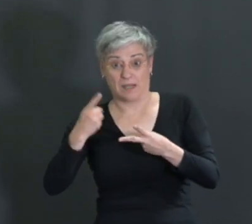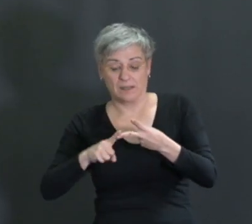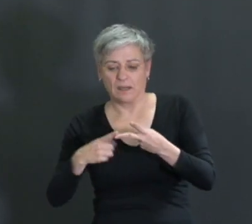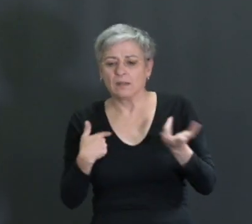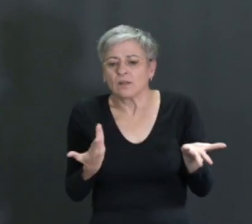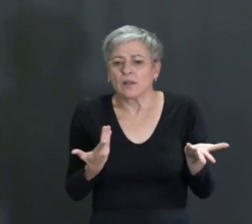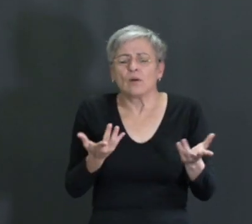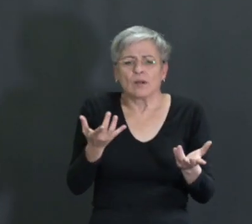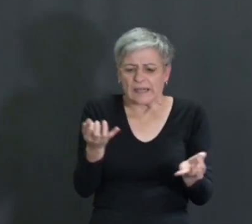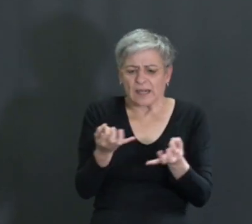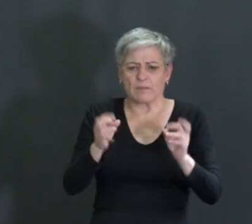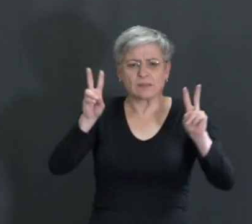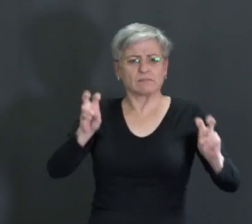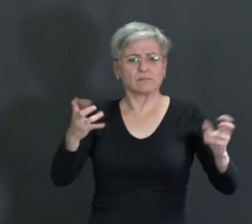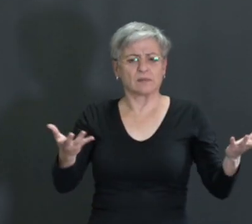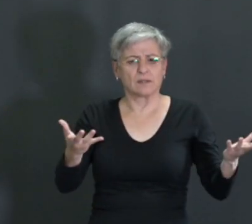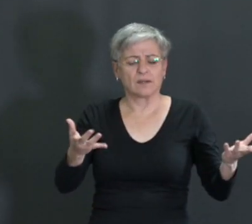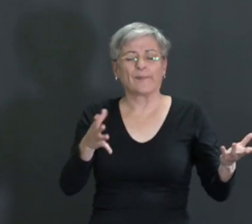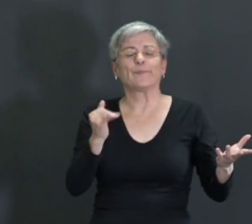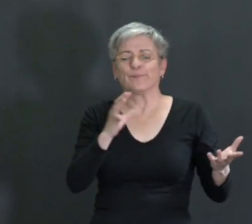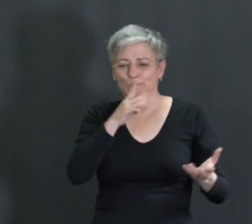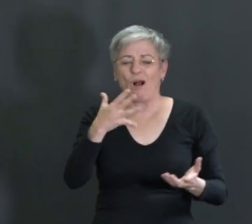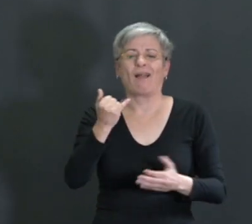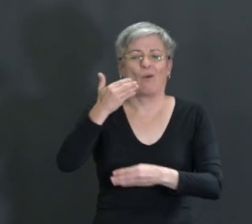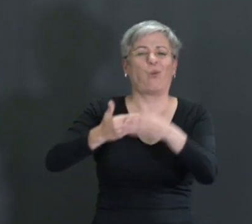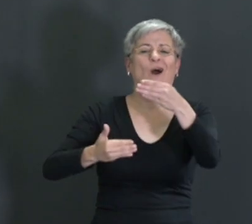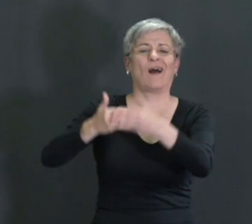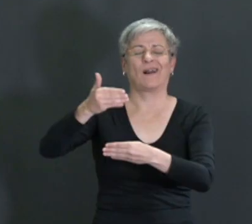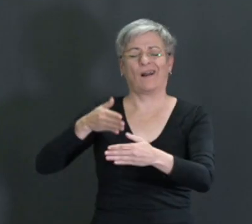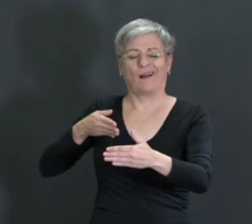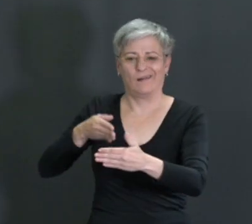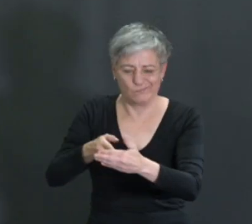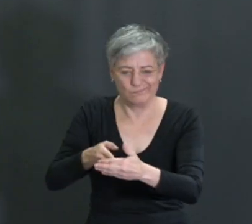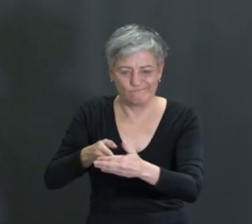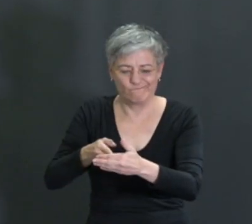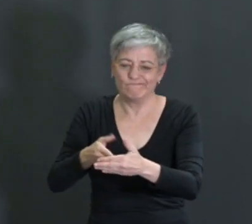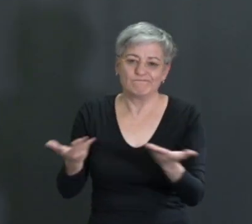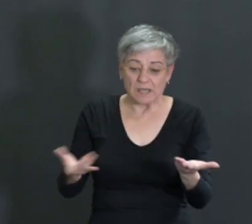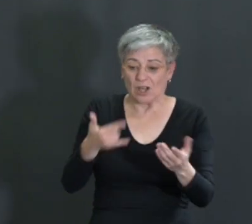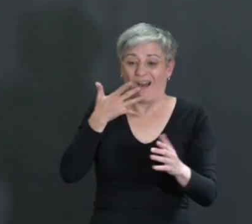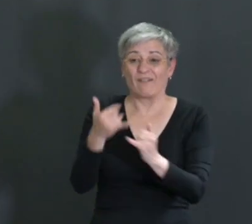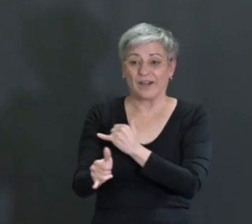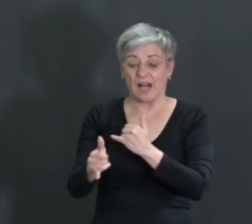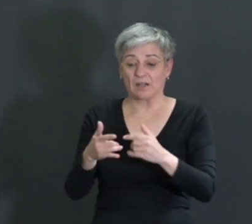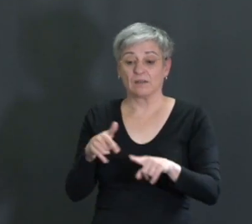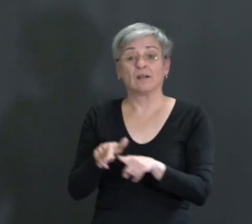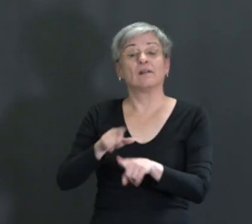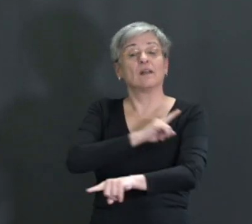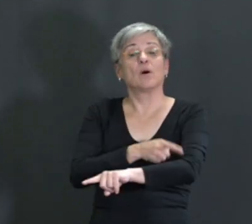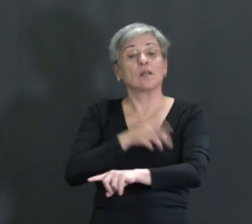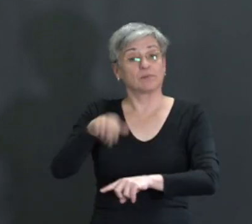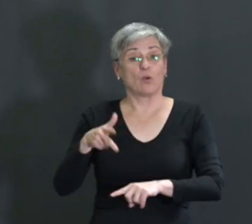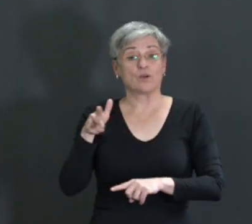de barreras que impiden la práctica, que al final es una marginación. O sea, el deporte es un derecho